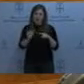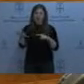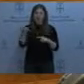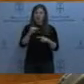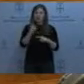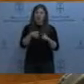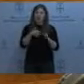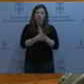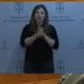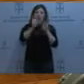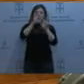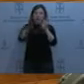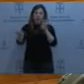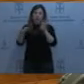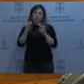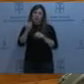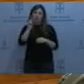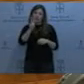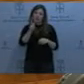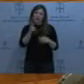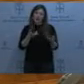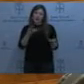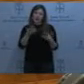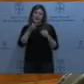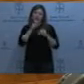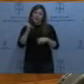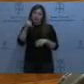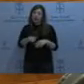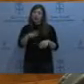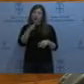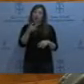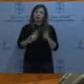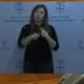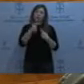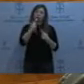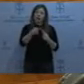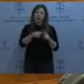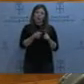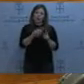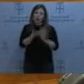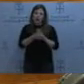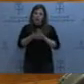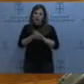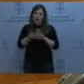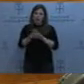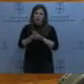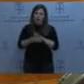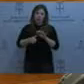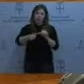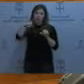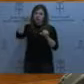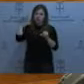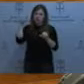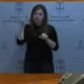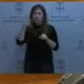que se llama nación, pues tanto desde el punto de vista histórico, porque hay quien dice hablar del perenalismo, esto viene del fondo de los tiempos, como